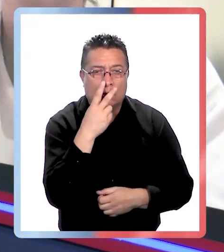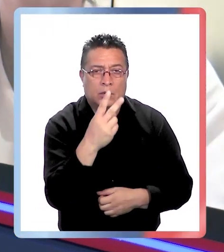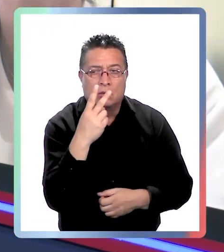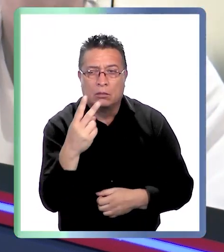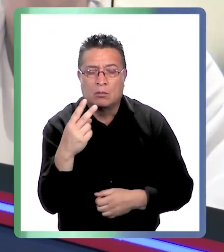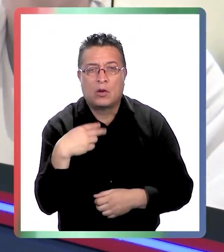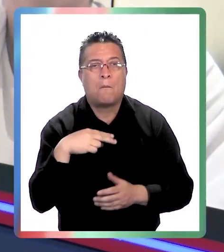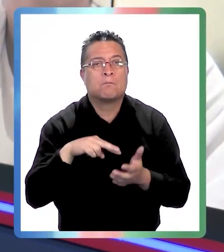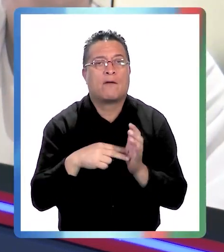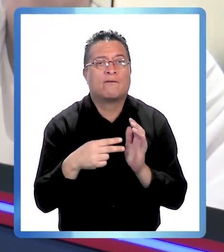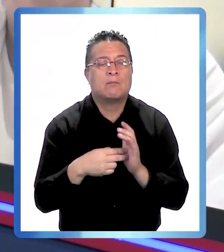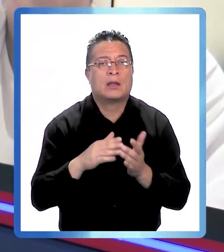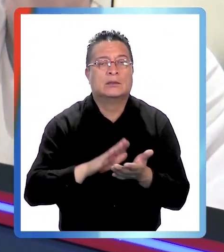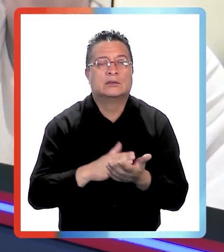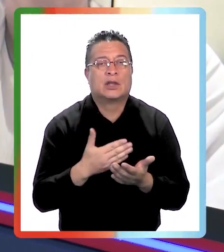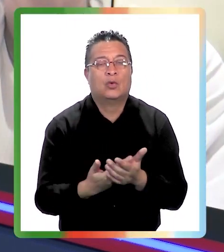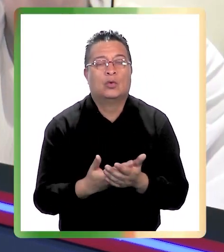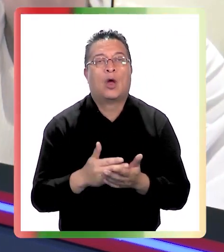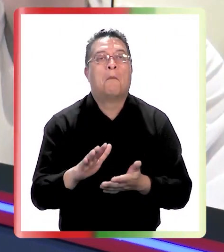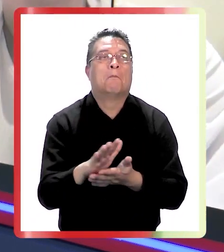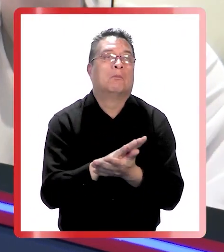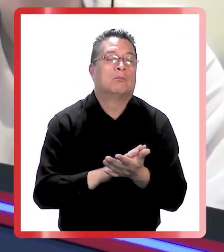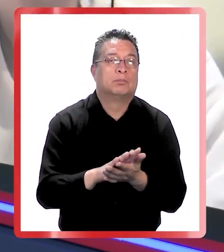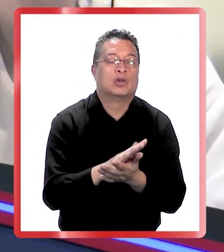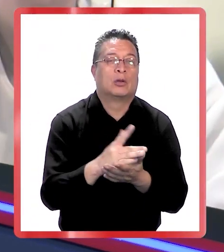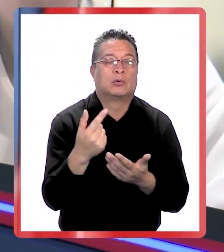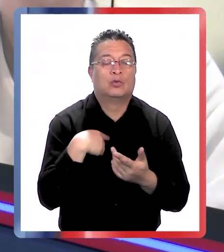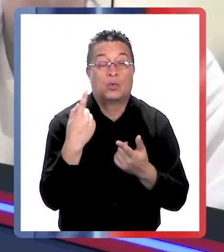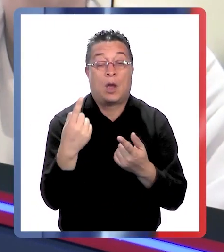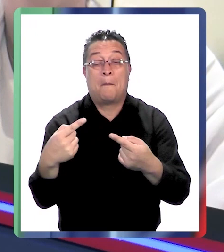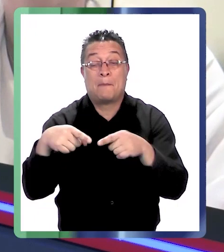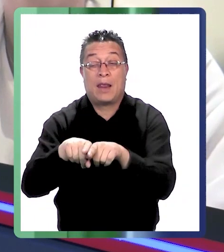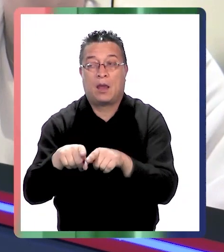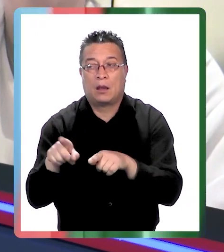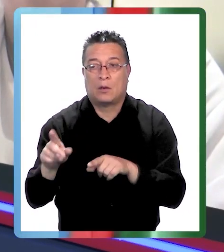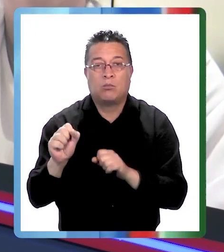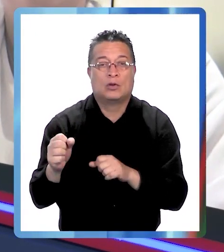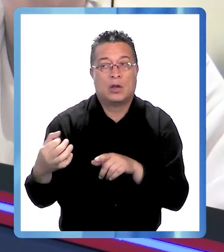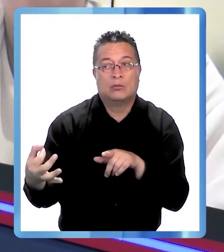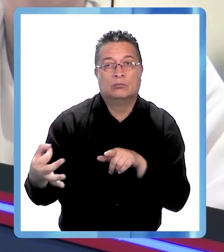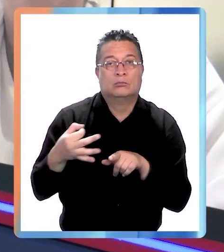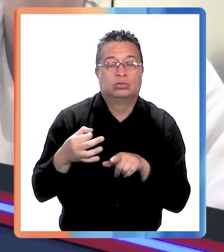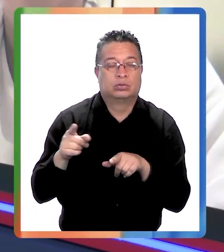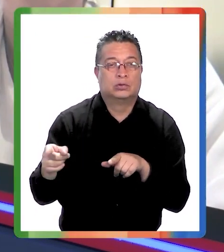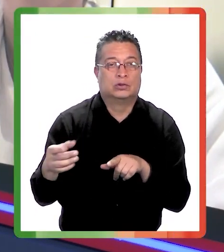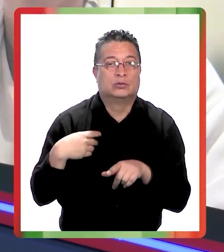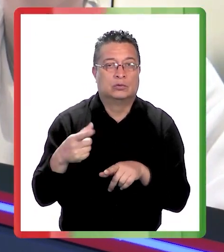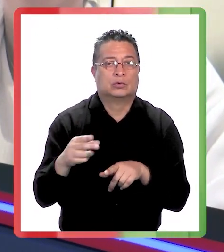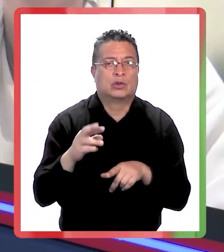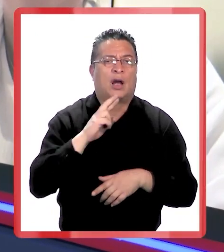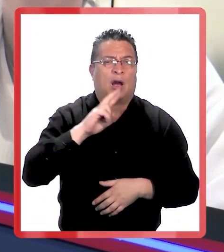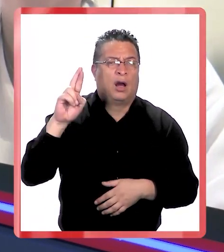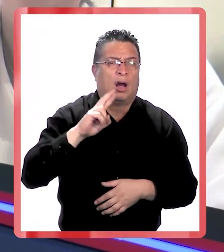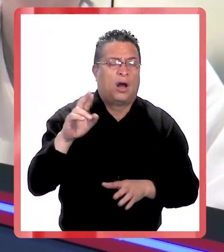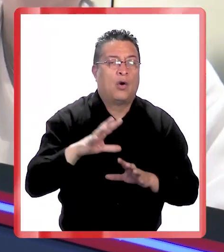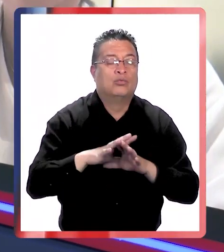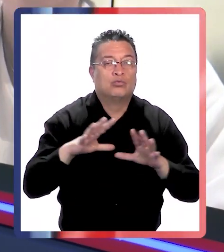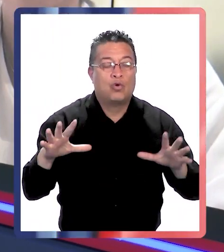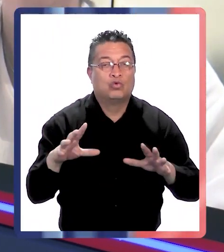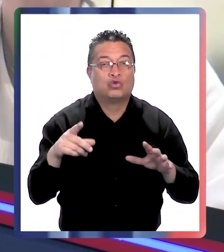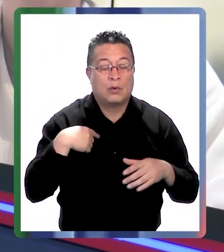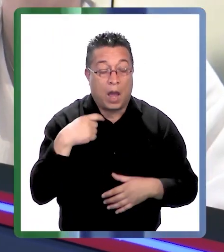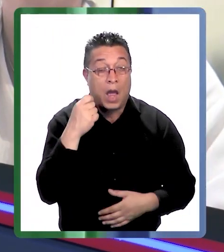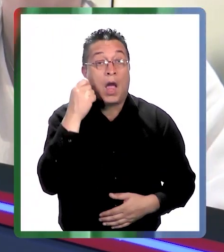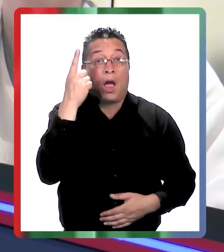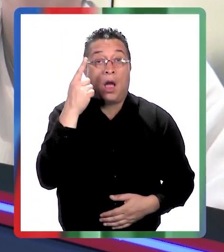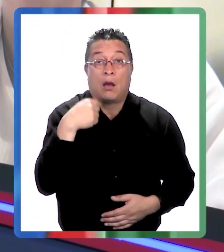estos problemas de salud? Por ejemplo, no sé, uno si tiene una pareja, a lo mejor la pareja les puede decir como roncas demasiado y ahí uno